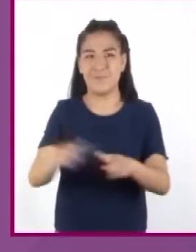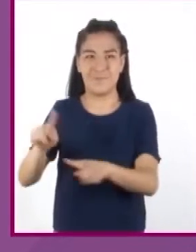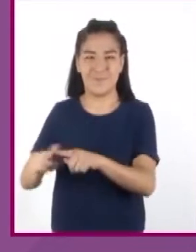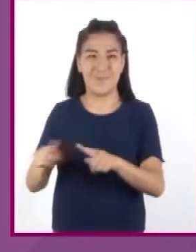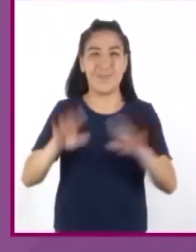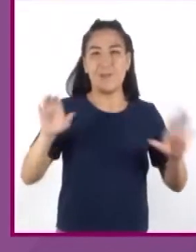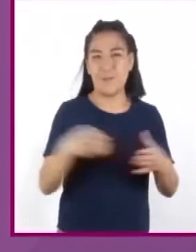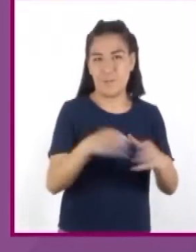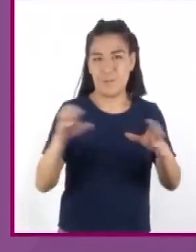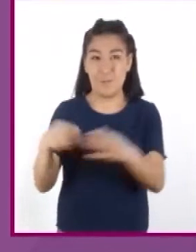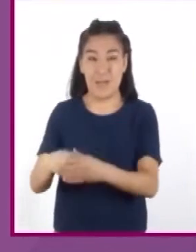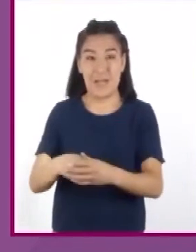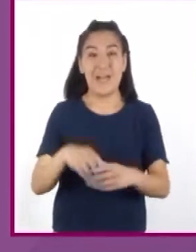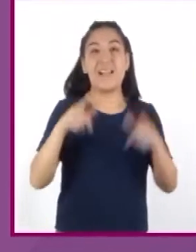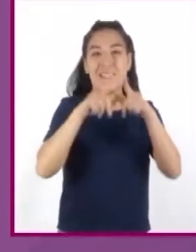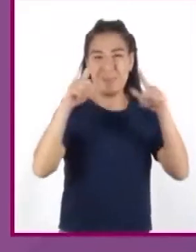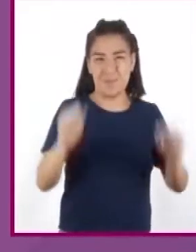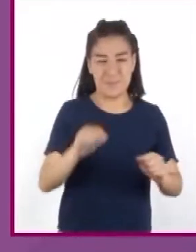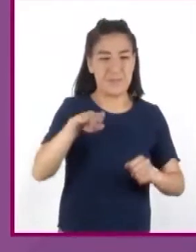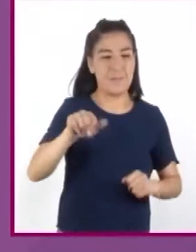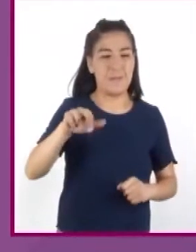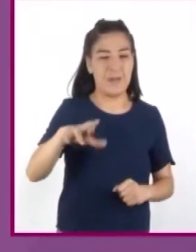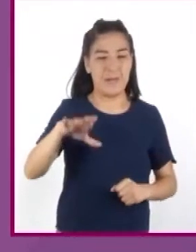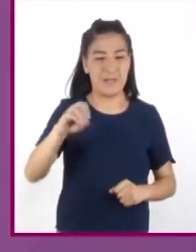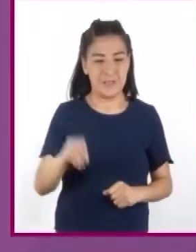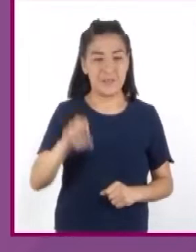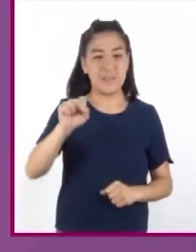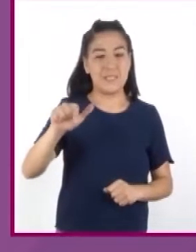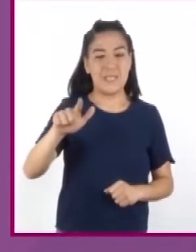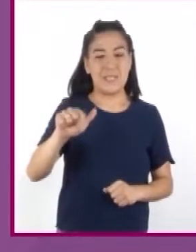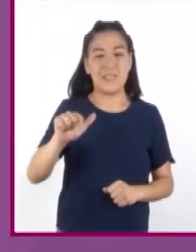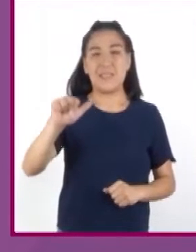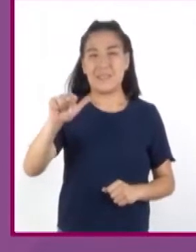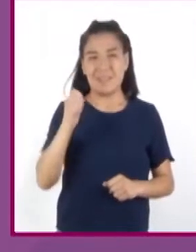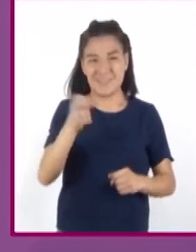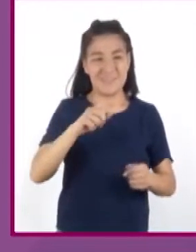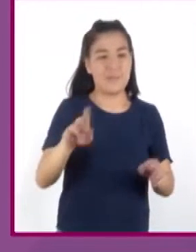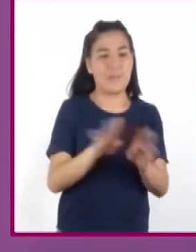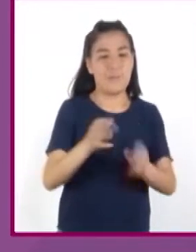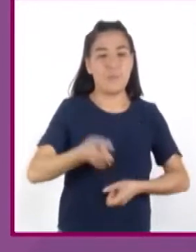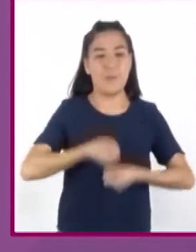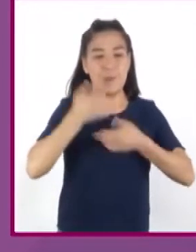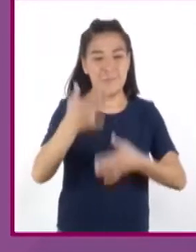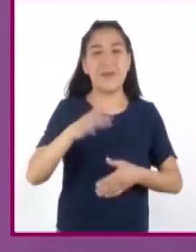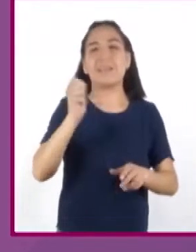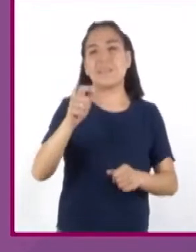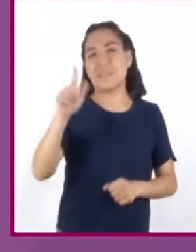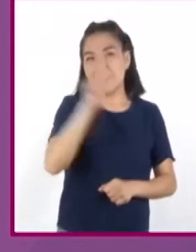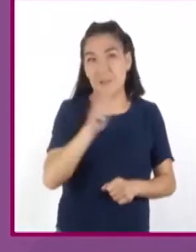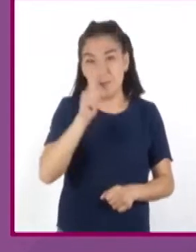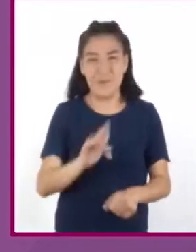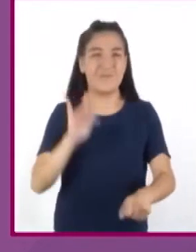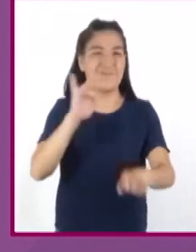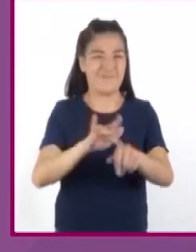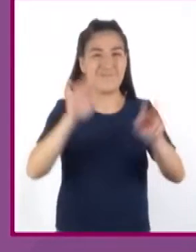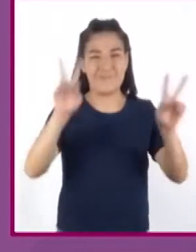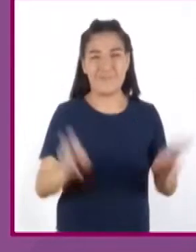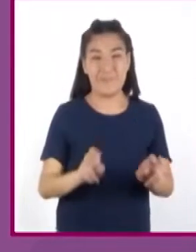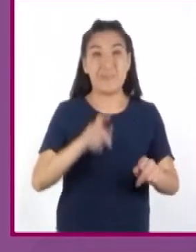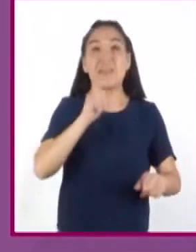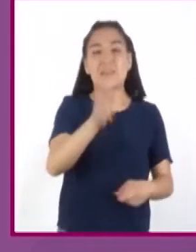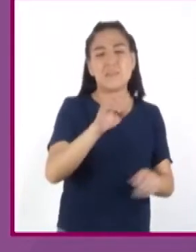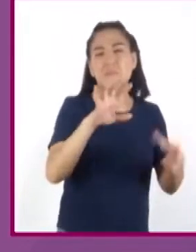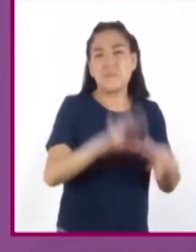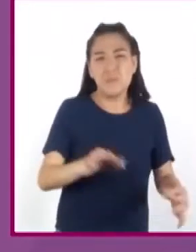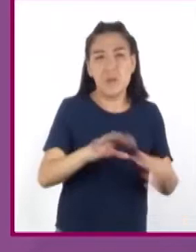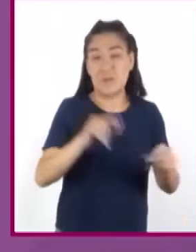comunidades. El lingüista romano Mario Sala, en su obra El problema de las lenguas en contacto, afirma que en cualquier lengua el número